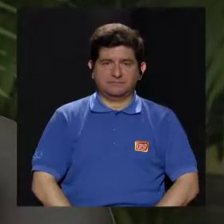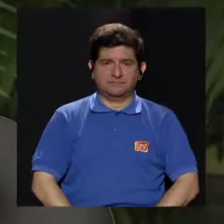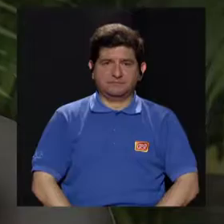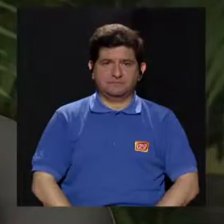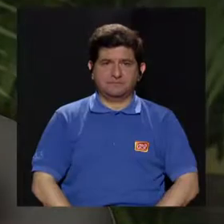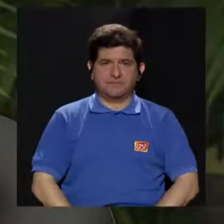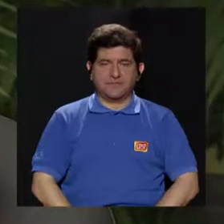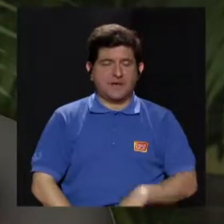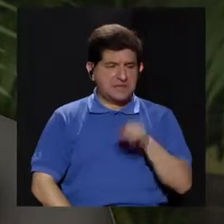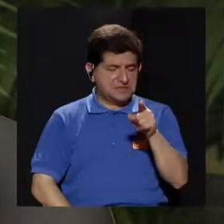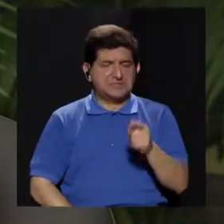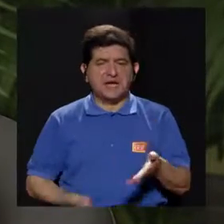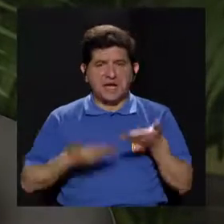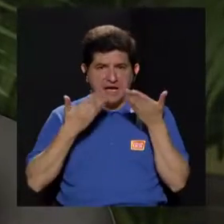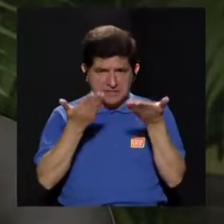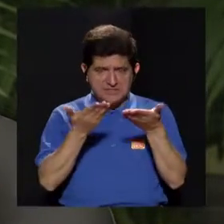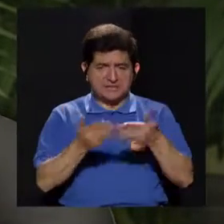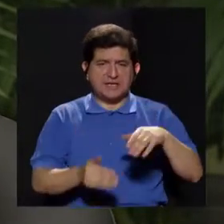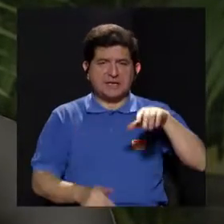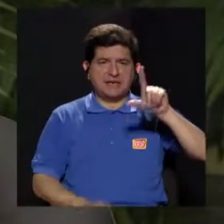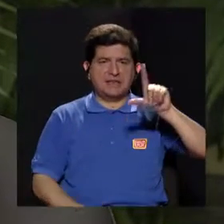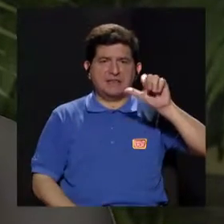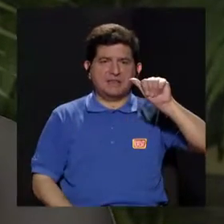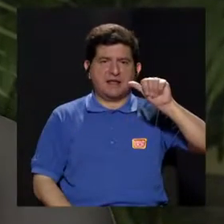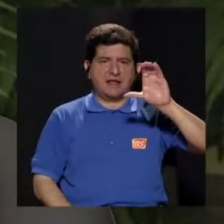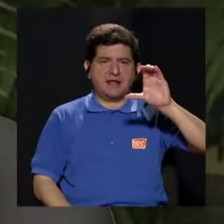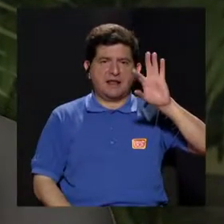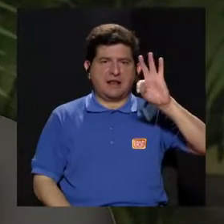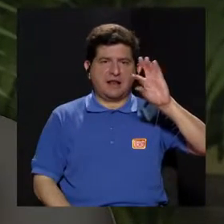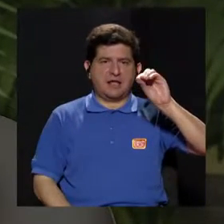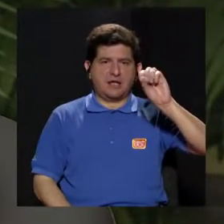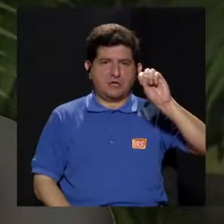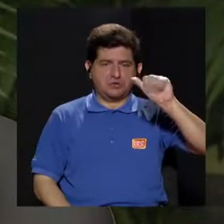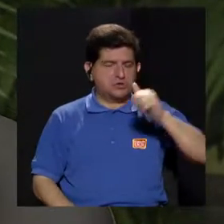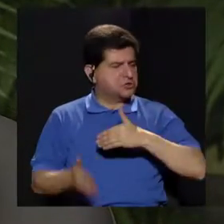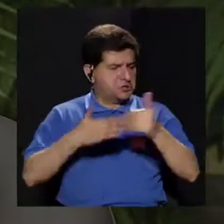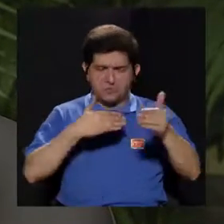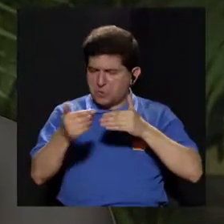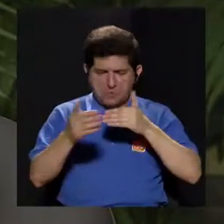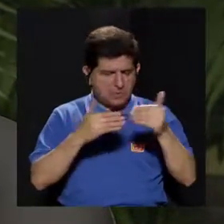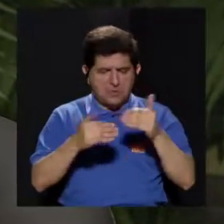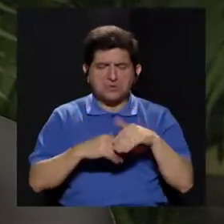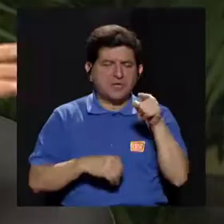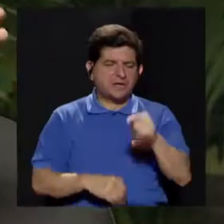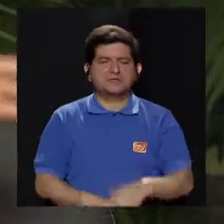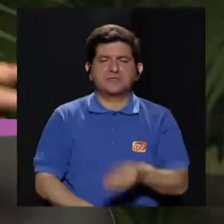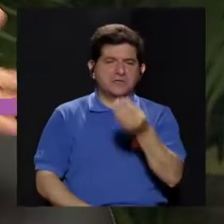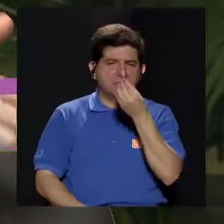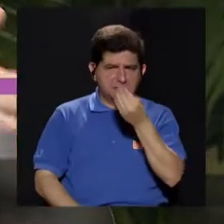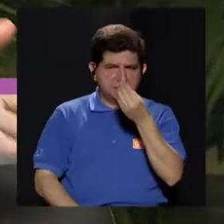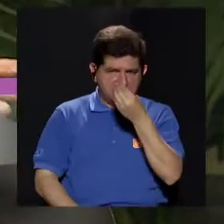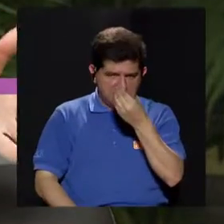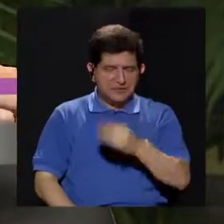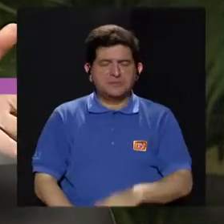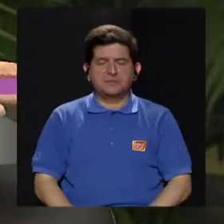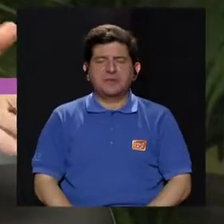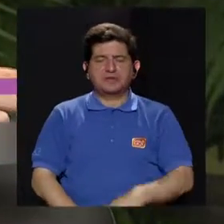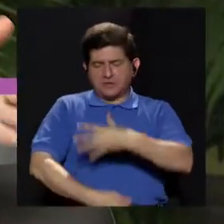que si aún dándole lactosa, ese niño se va a recuperar, ¿verdad? Si la madre